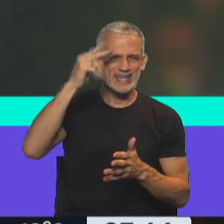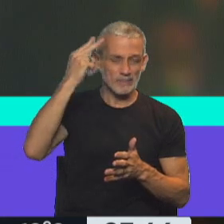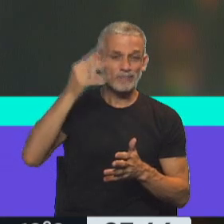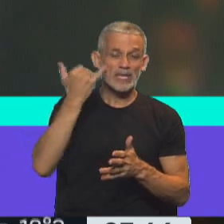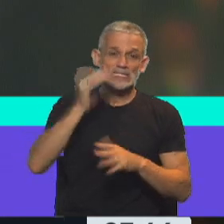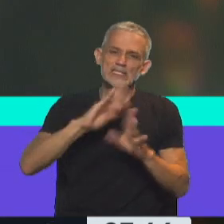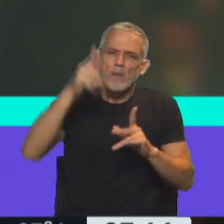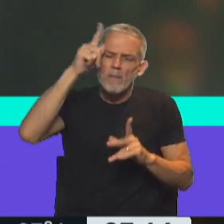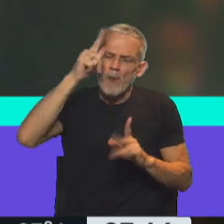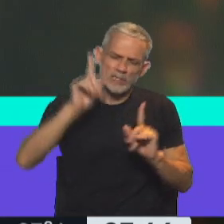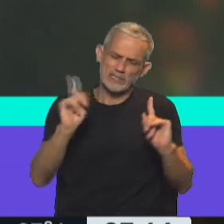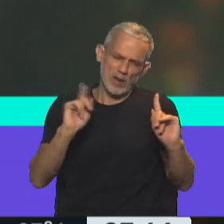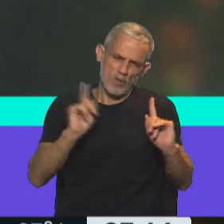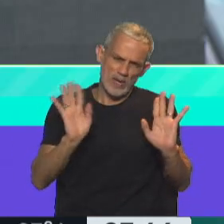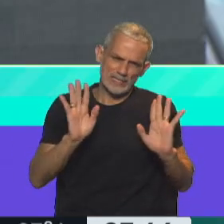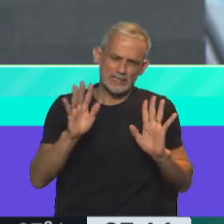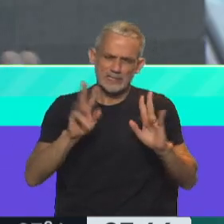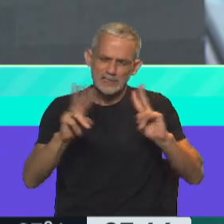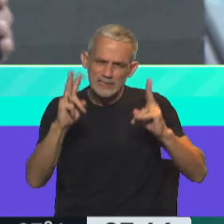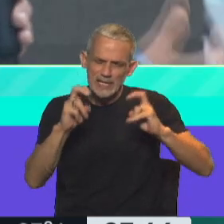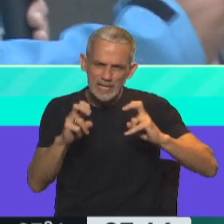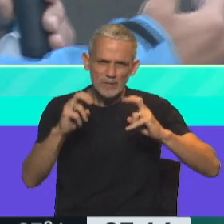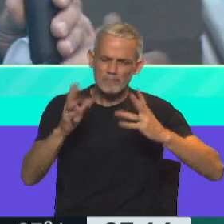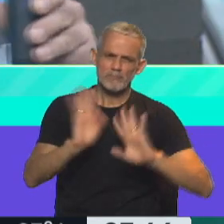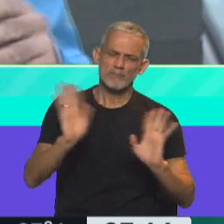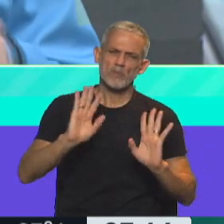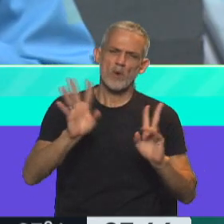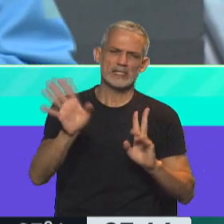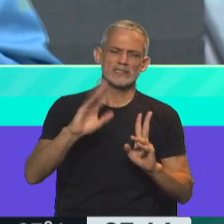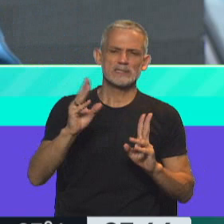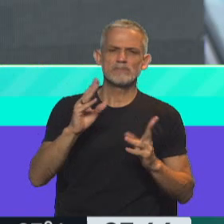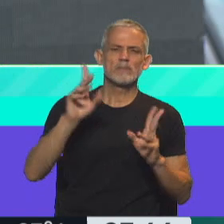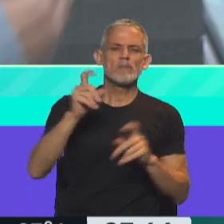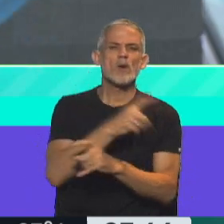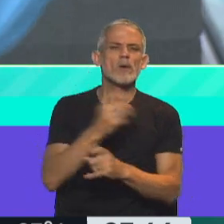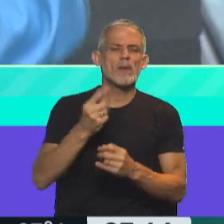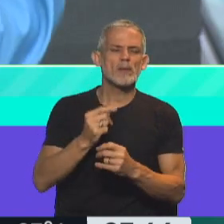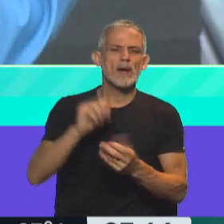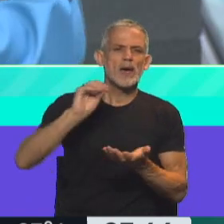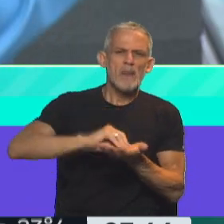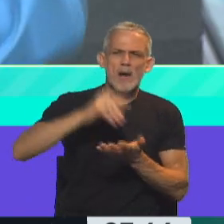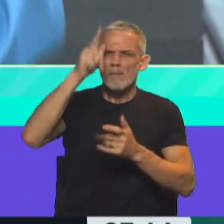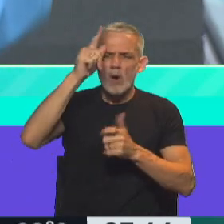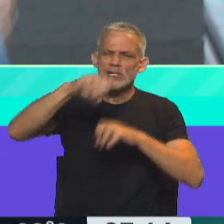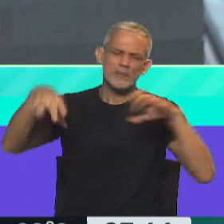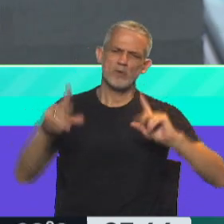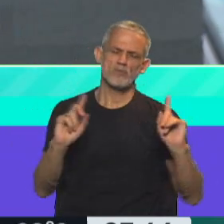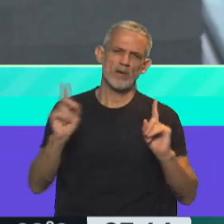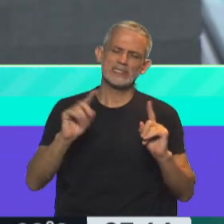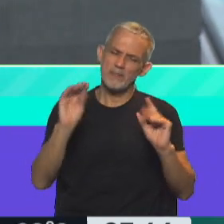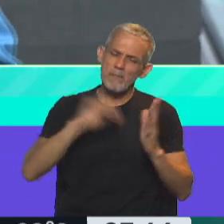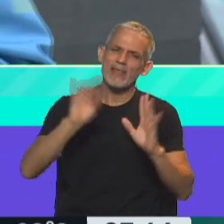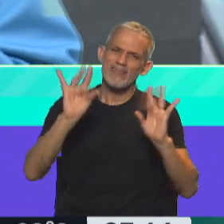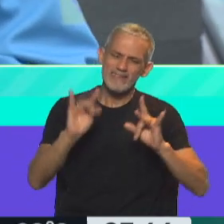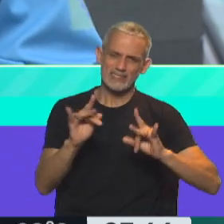es policial, en el sentido de que no es una cuestión de poner más policías en la calle, sino que es un tema más complejo